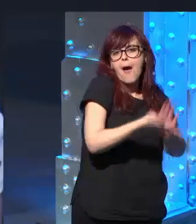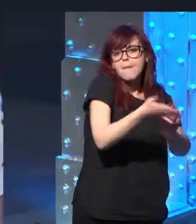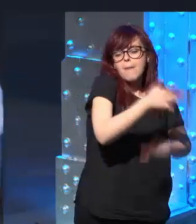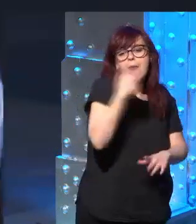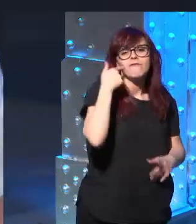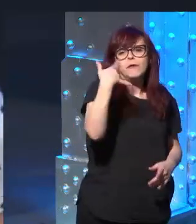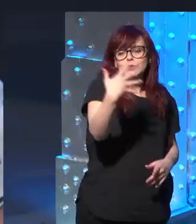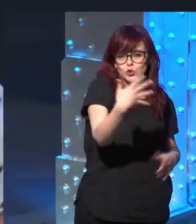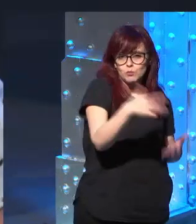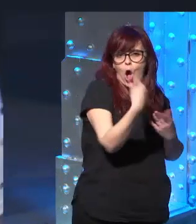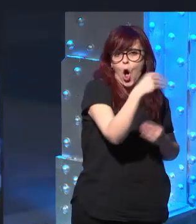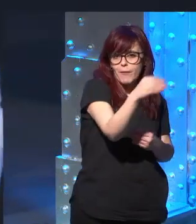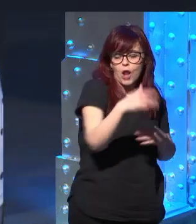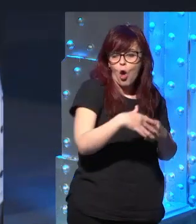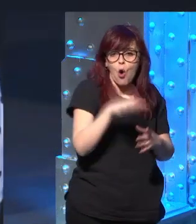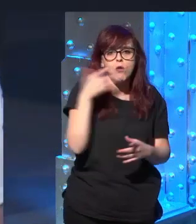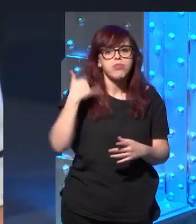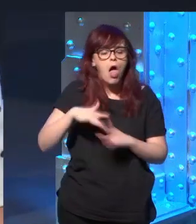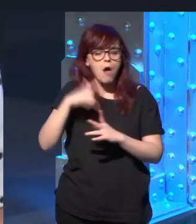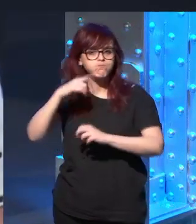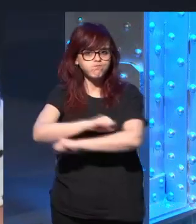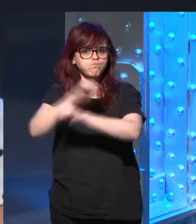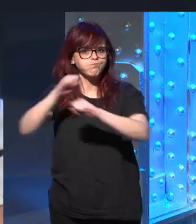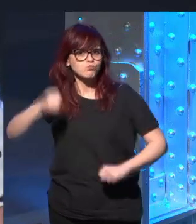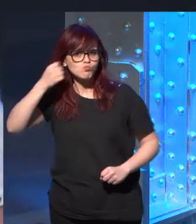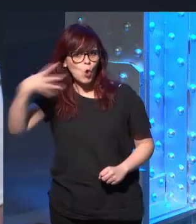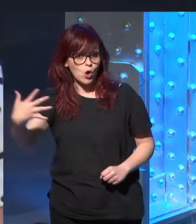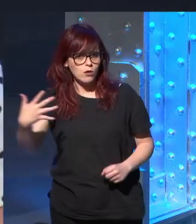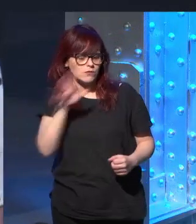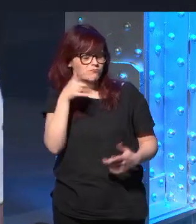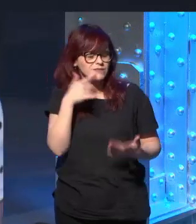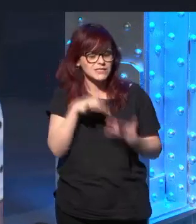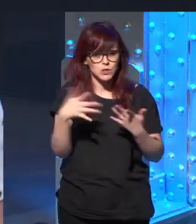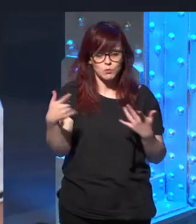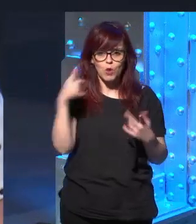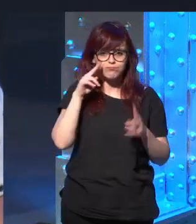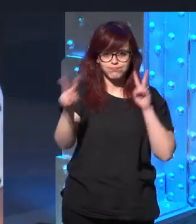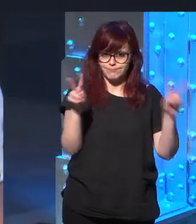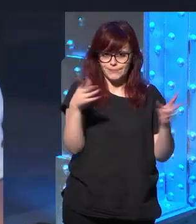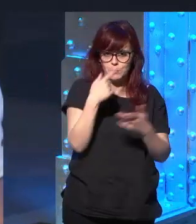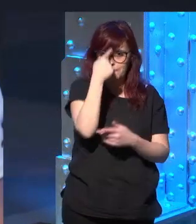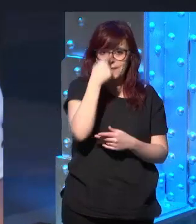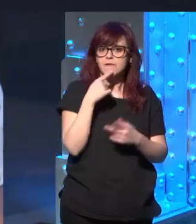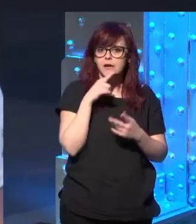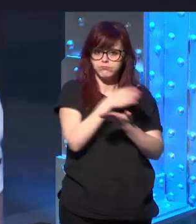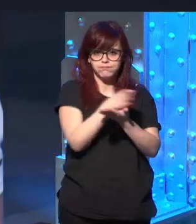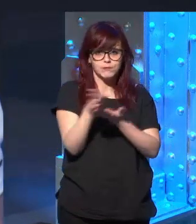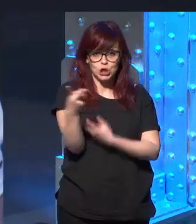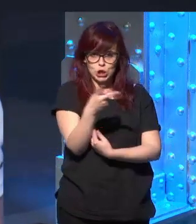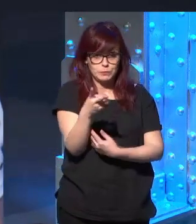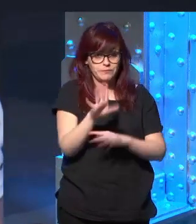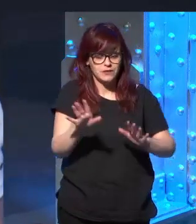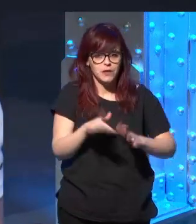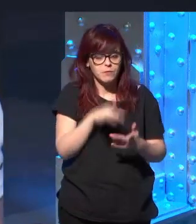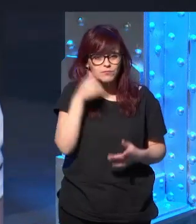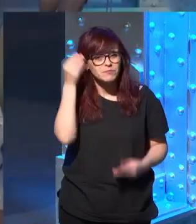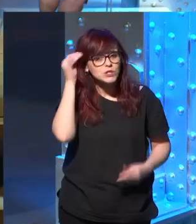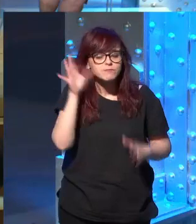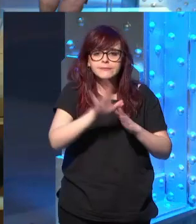alguien consagrada, ¿no? Y yo veo eso muchísimo. Yo creo que llegamos